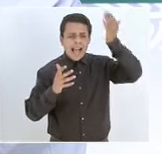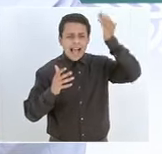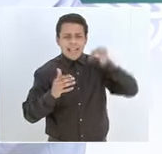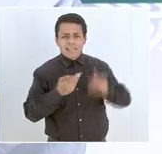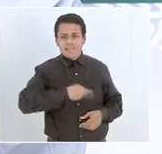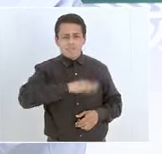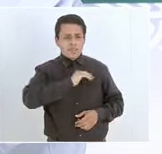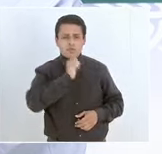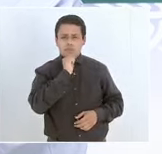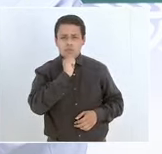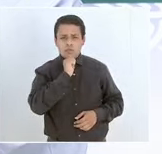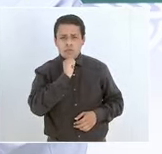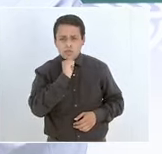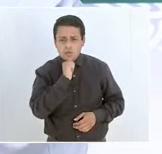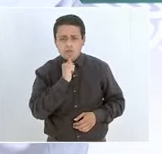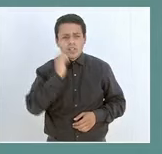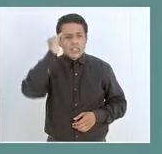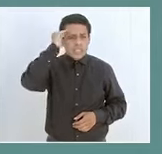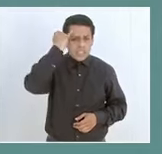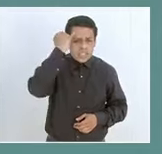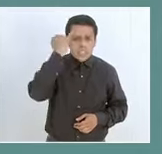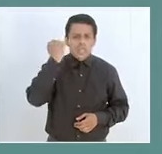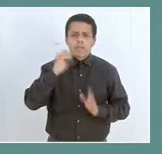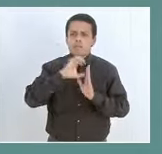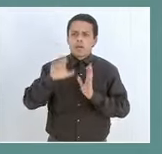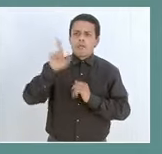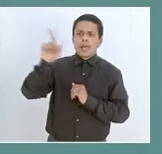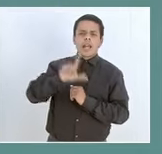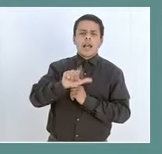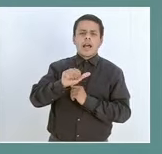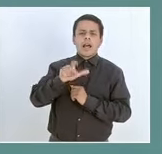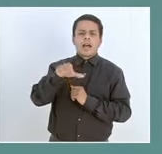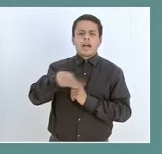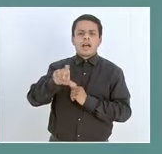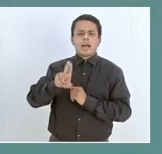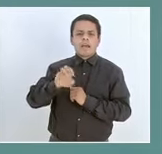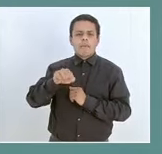prehispánica. La Quemada, por ejemplo,